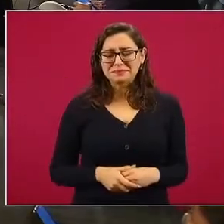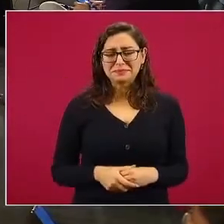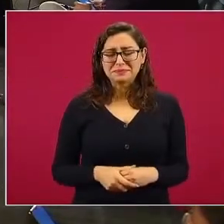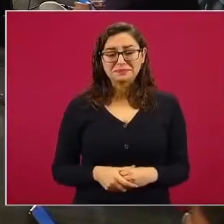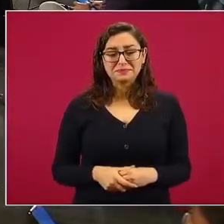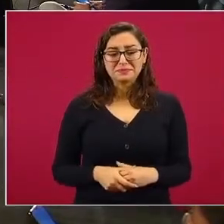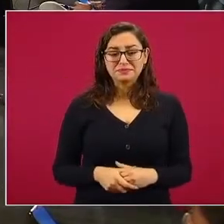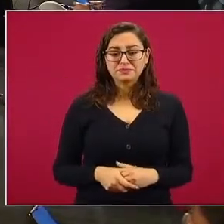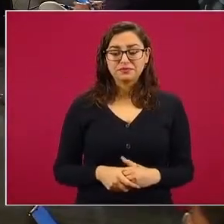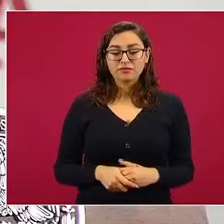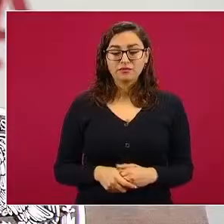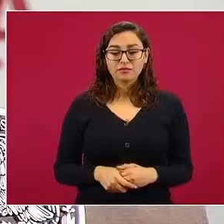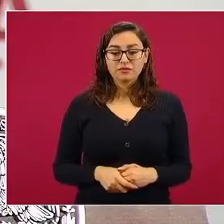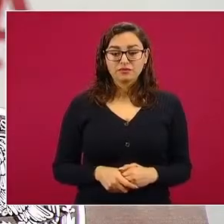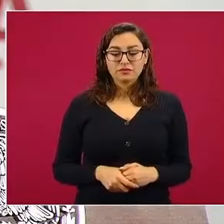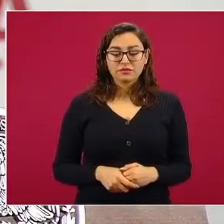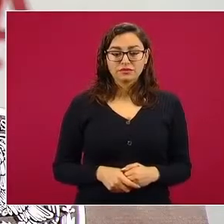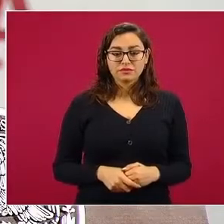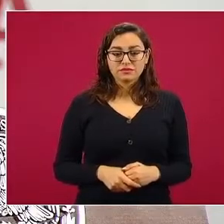y que